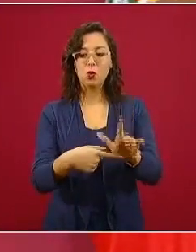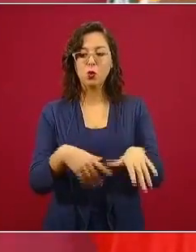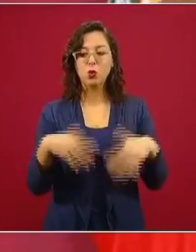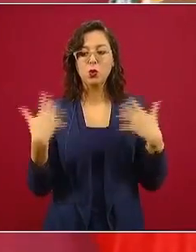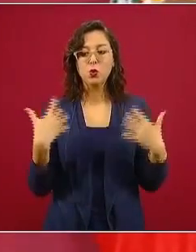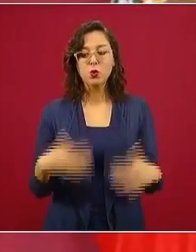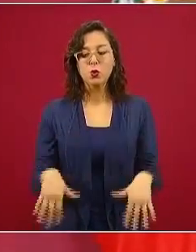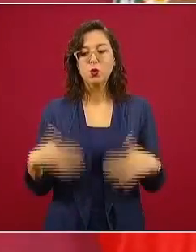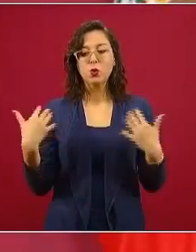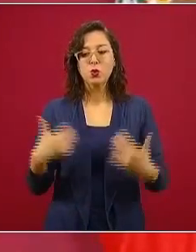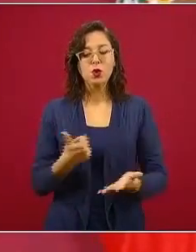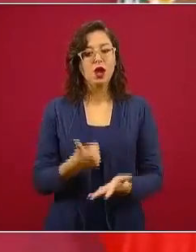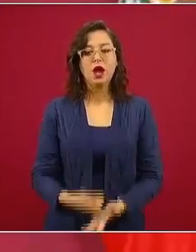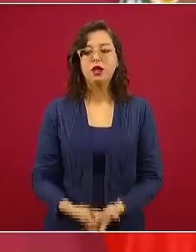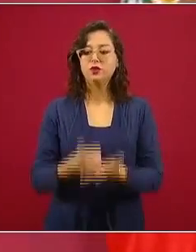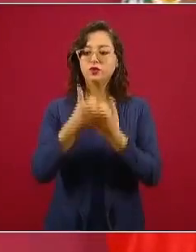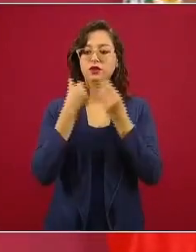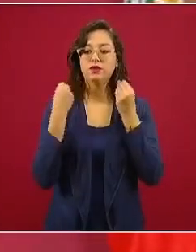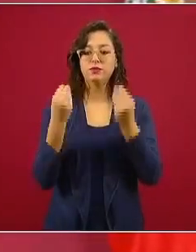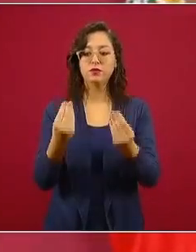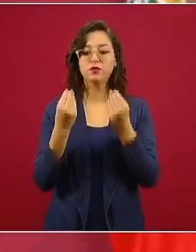se vuelvan a cometer